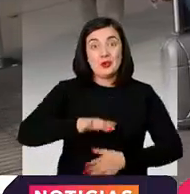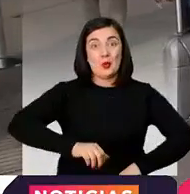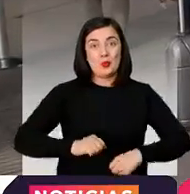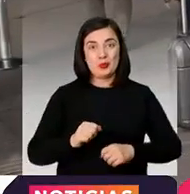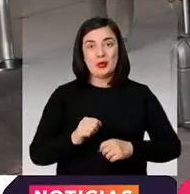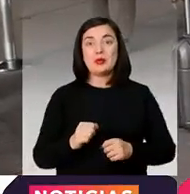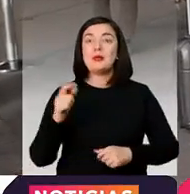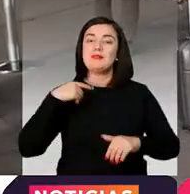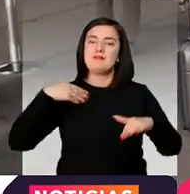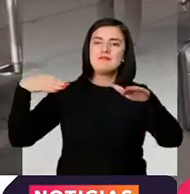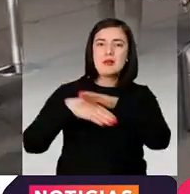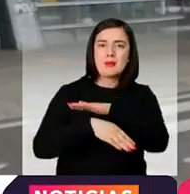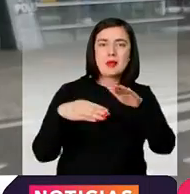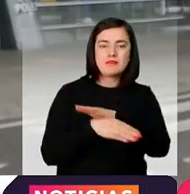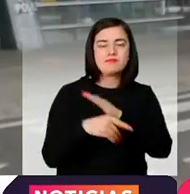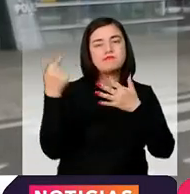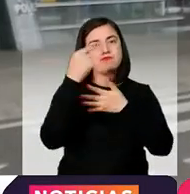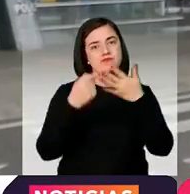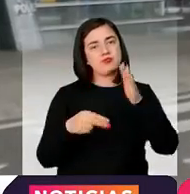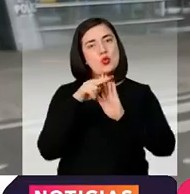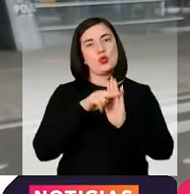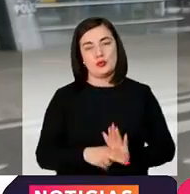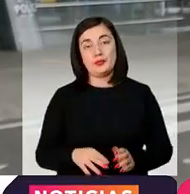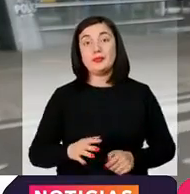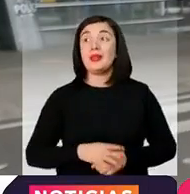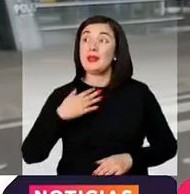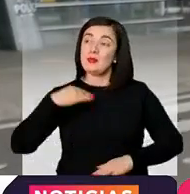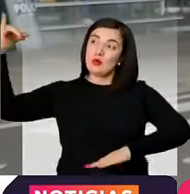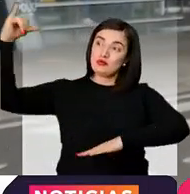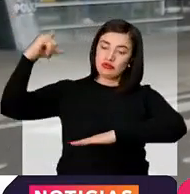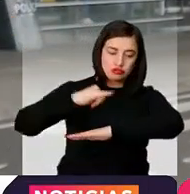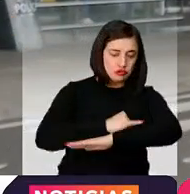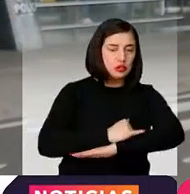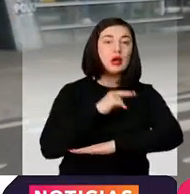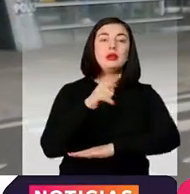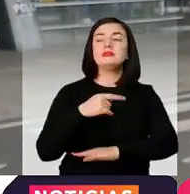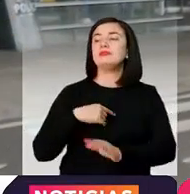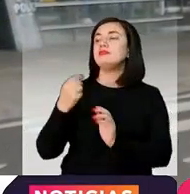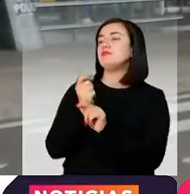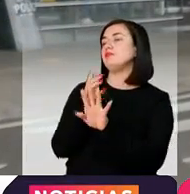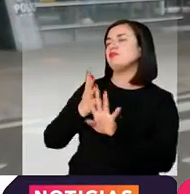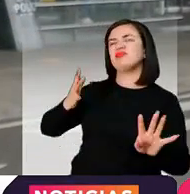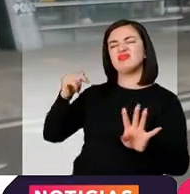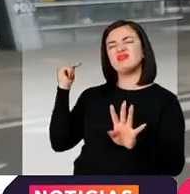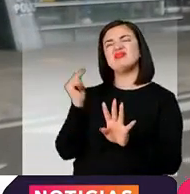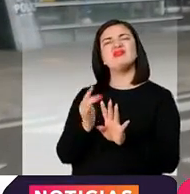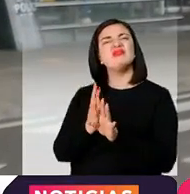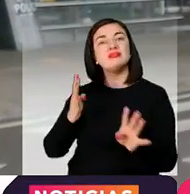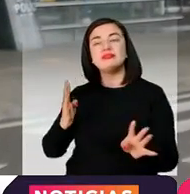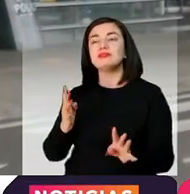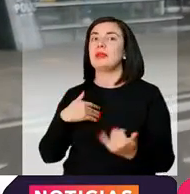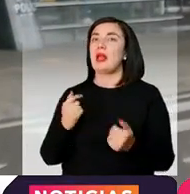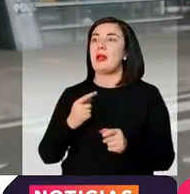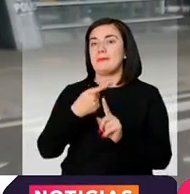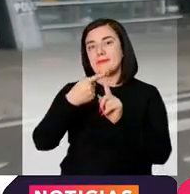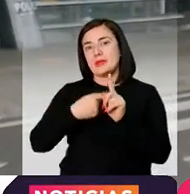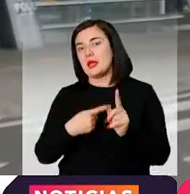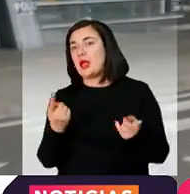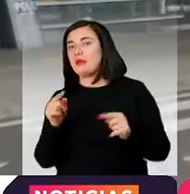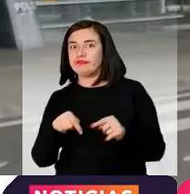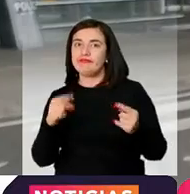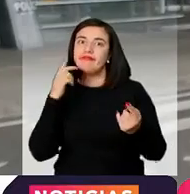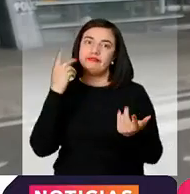varias disposiciones. Cuando lleguen al aeropuerto se van a encontrar con alguna fila. ¿Por qué? Porque estamos en temporada. Nosotros estamos aquí justamente para